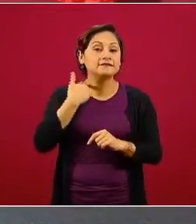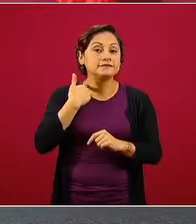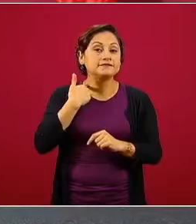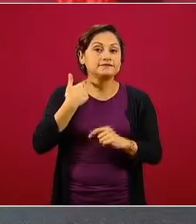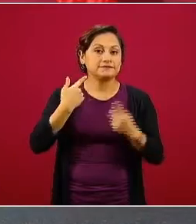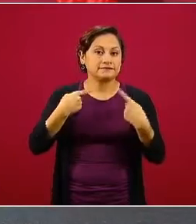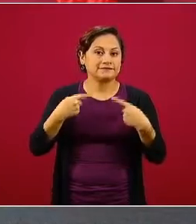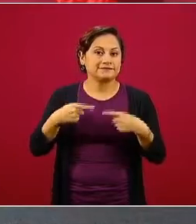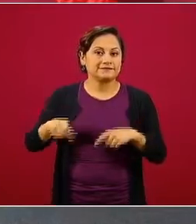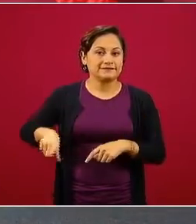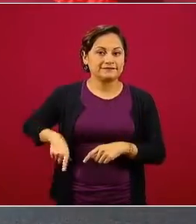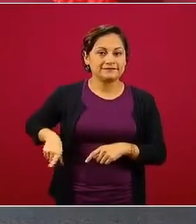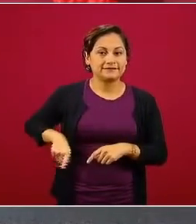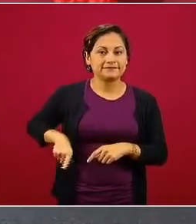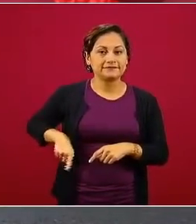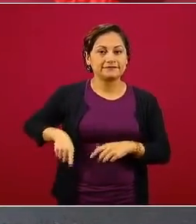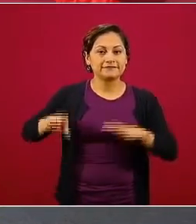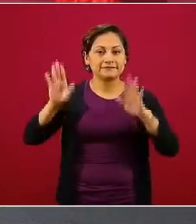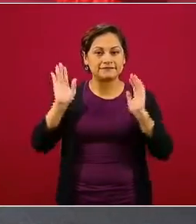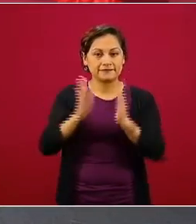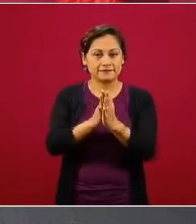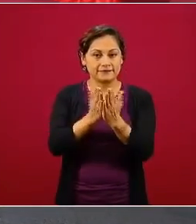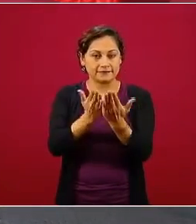existe, si no lo han retirado,